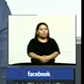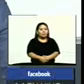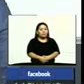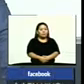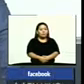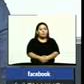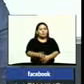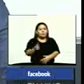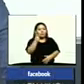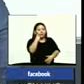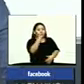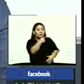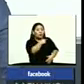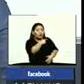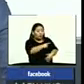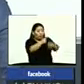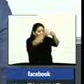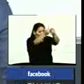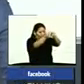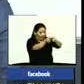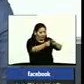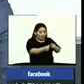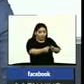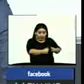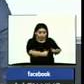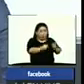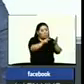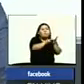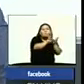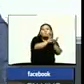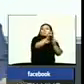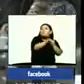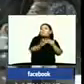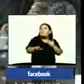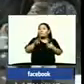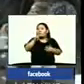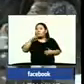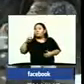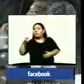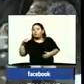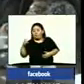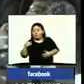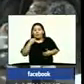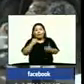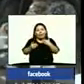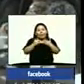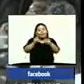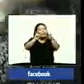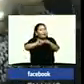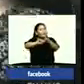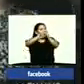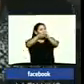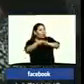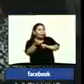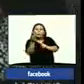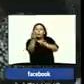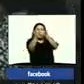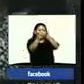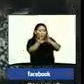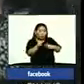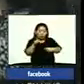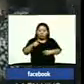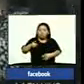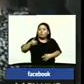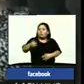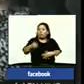Tenemos parte del presupuesto general de la Nación para 2020, datos importantes, lo que decíamos, los cambios en las cifras para este nuevo